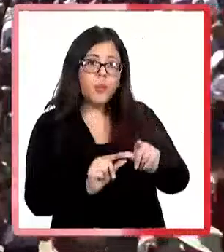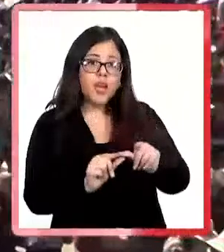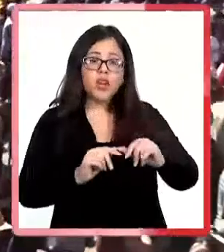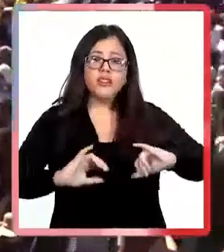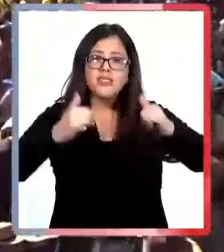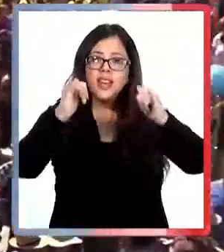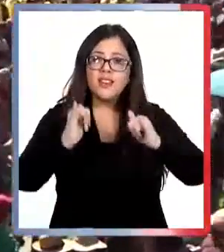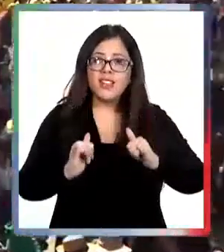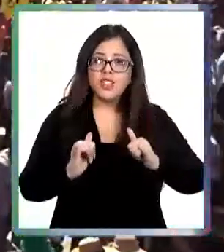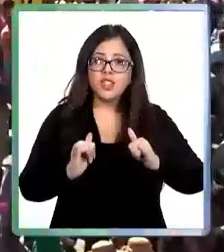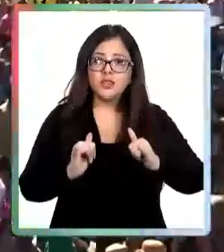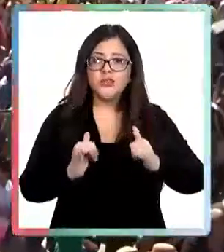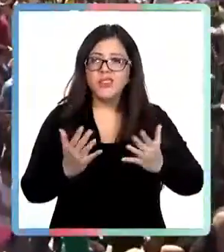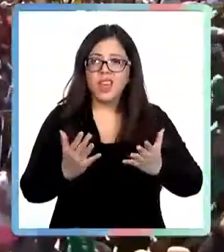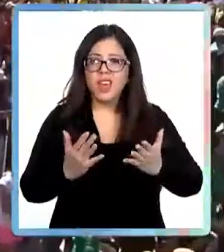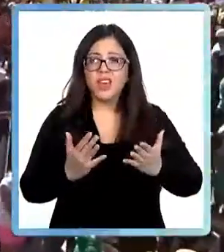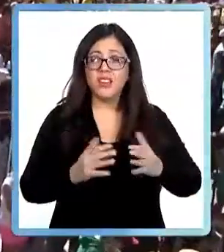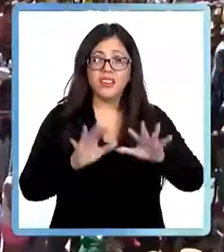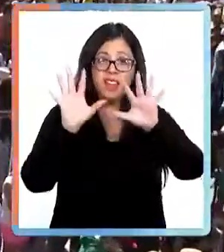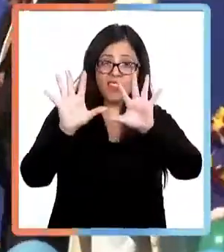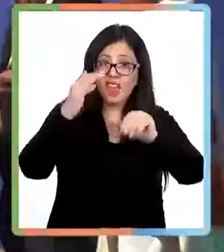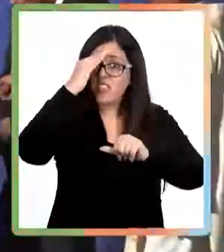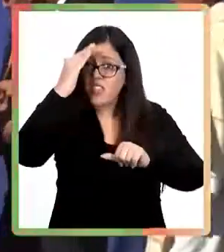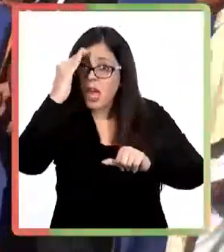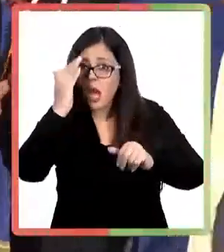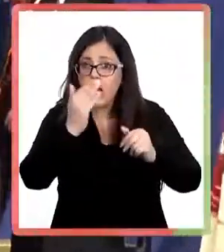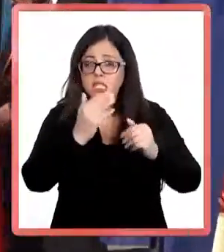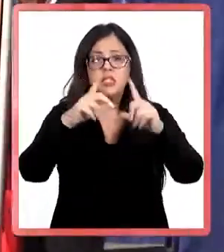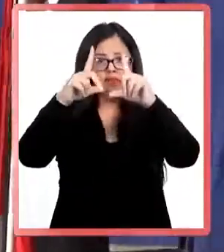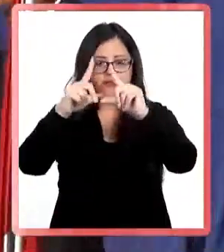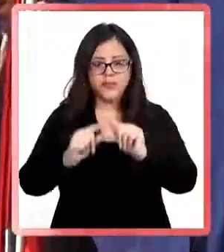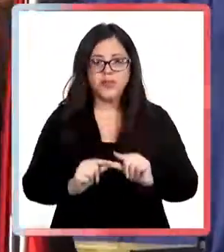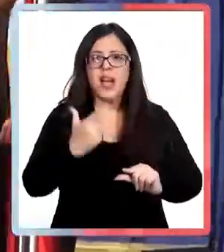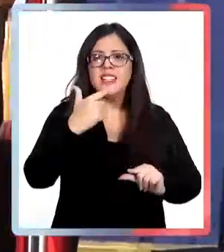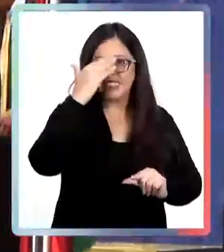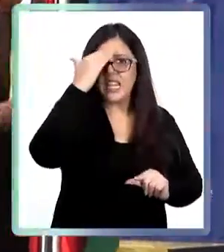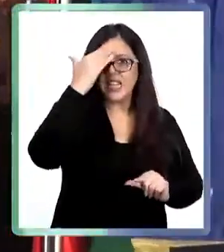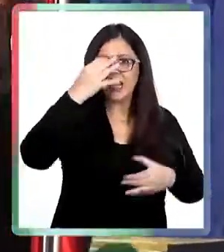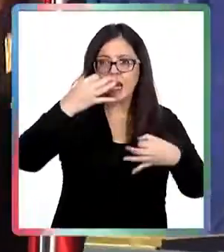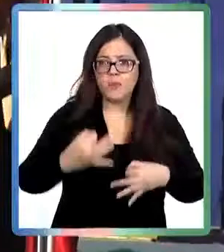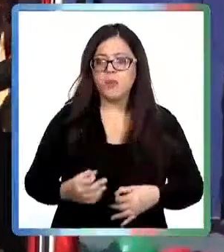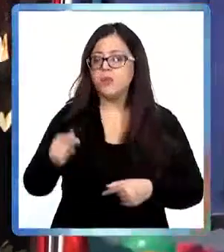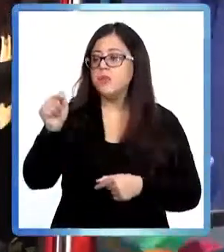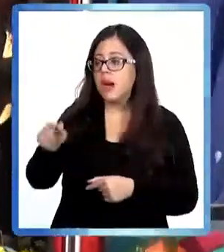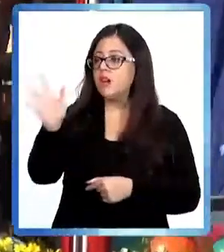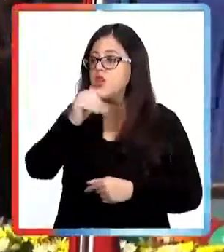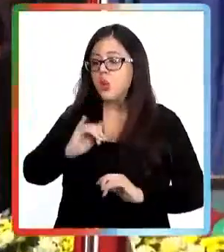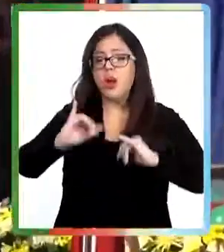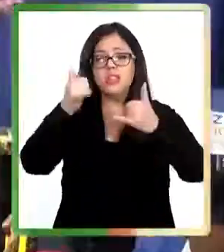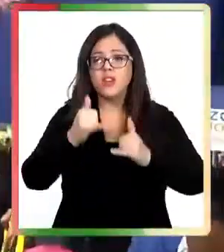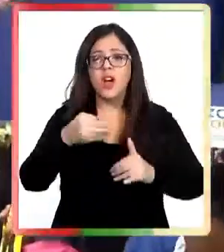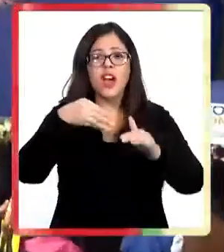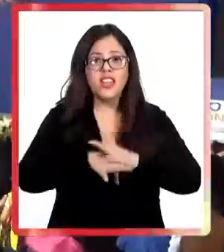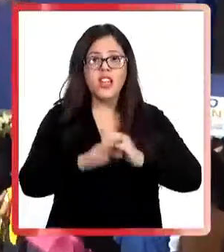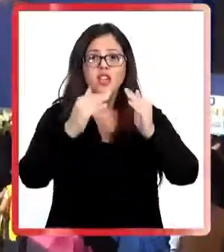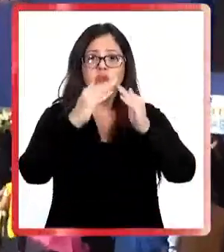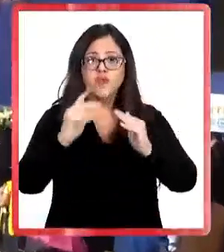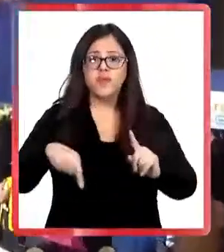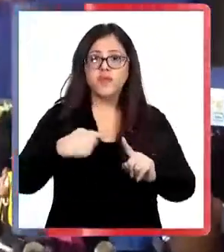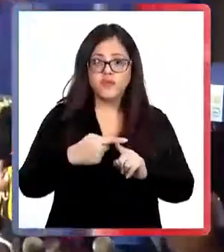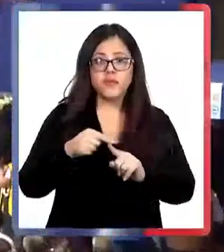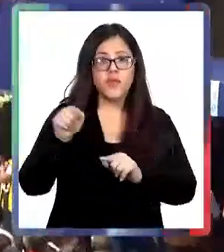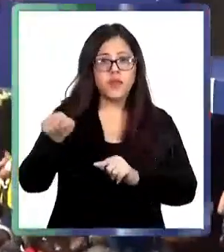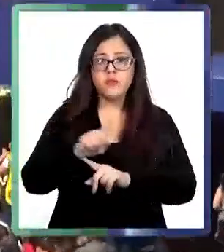la celebración de 10 a 7 días. No tendremos ninguna celebración dentro del templo